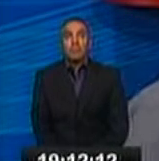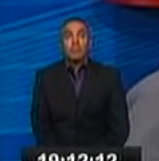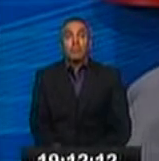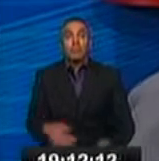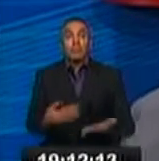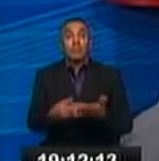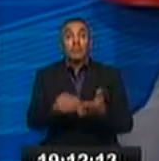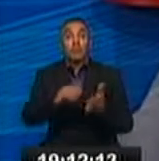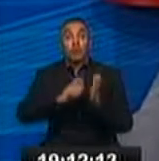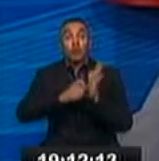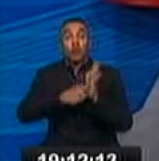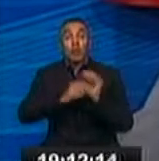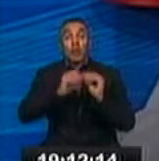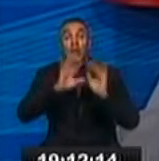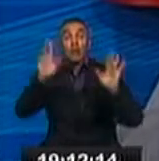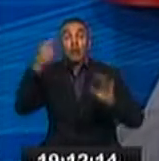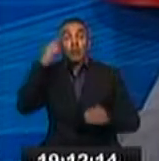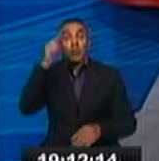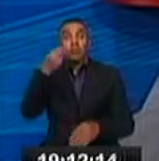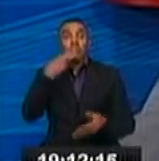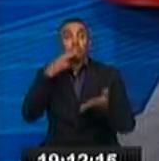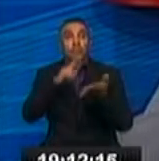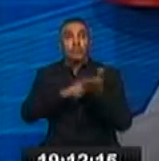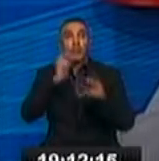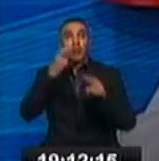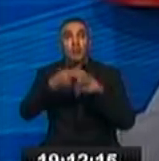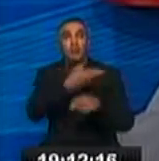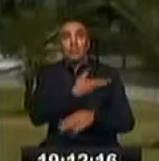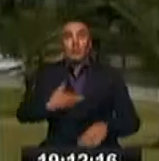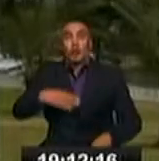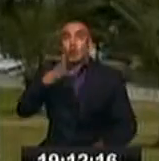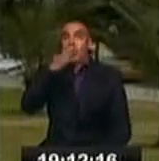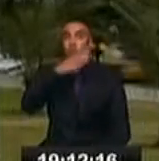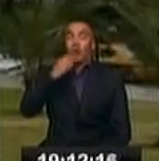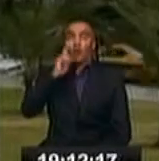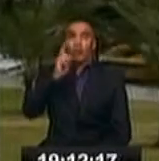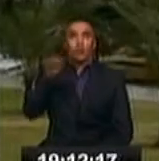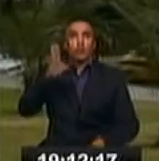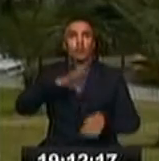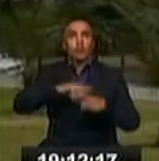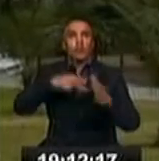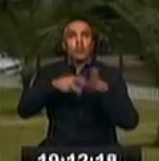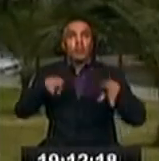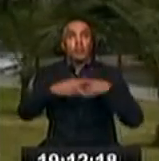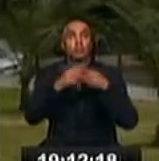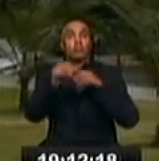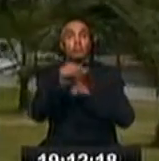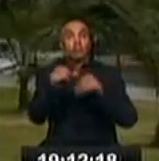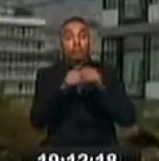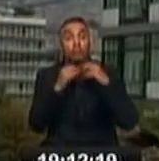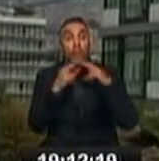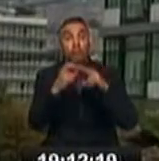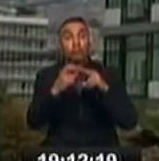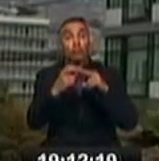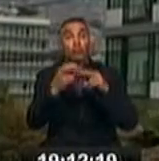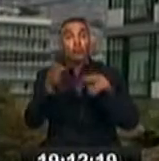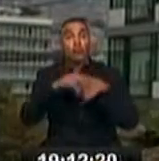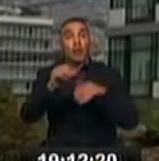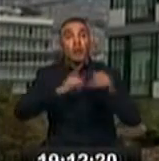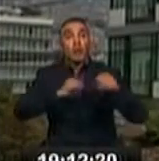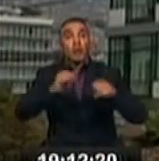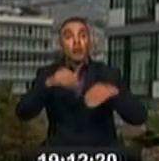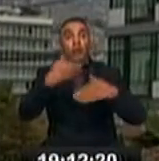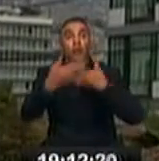Amigos, la Contraloría General del Estado notificó al expresidente Rafael Correa sobre el inicio de una auditoría de gestión a los procesos